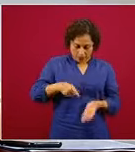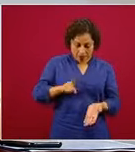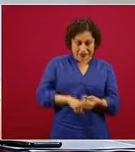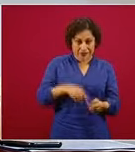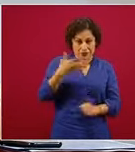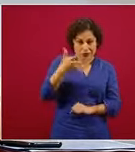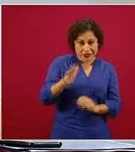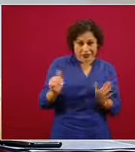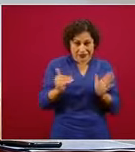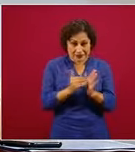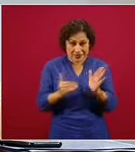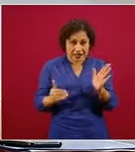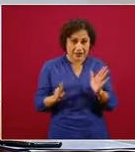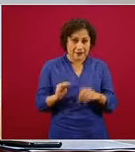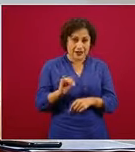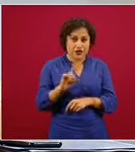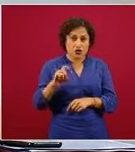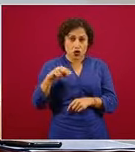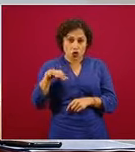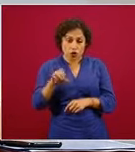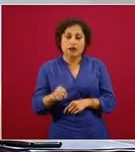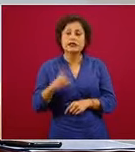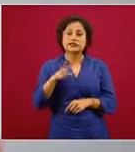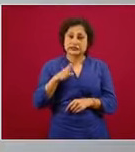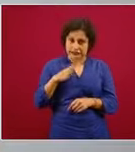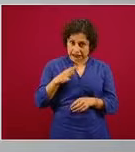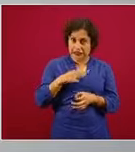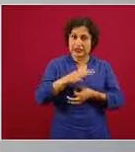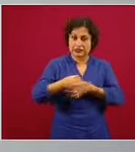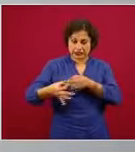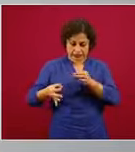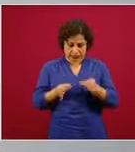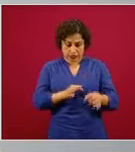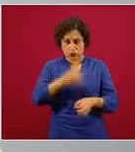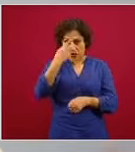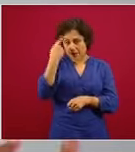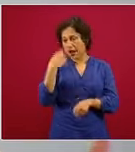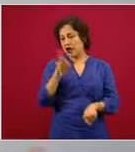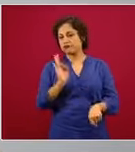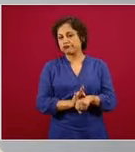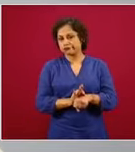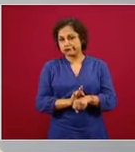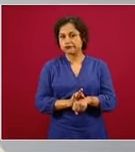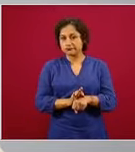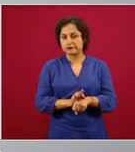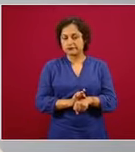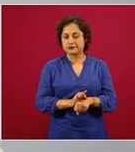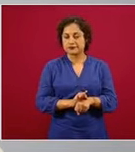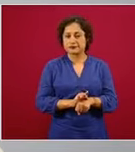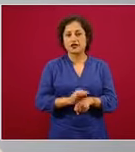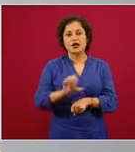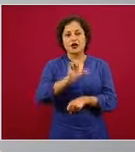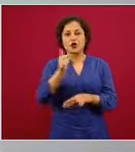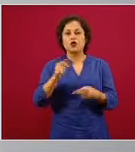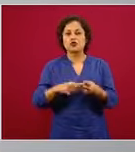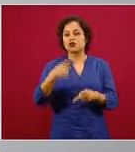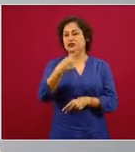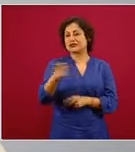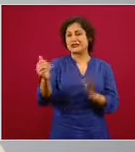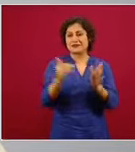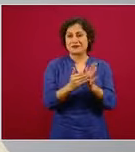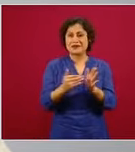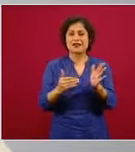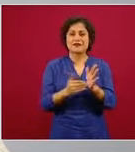de moléculas que identifican a las células T para armar toda la respuesta. Y para los anticuerpos 100,000 millones. Aquí